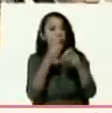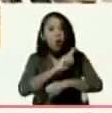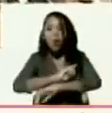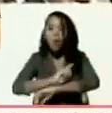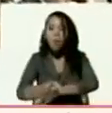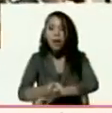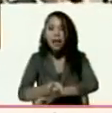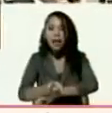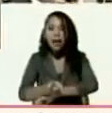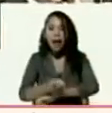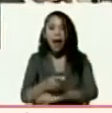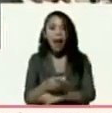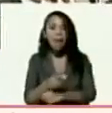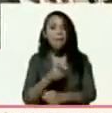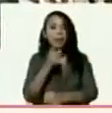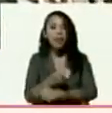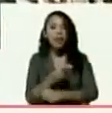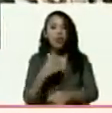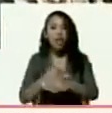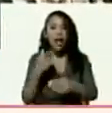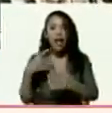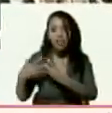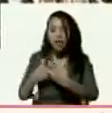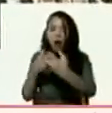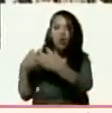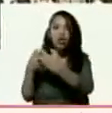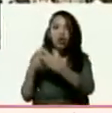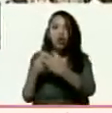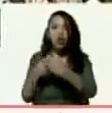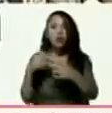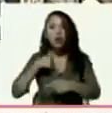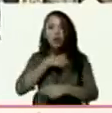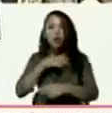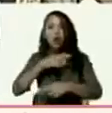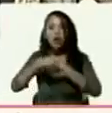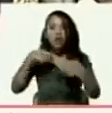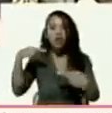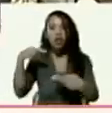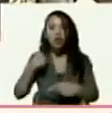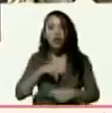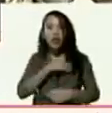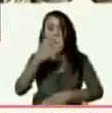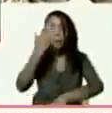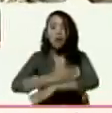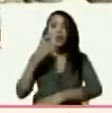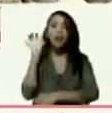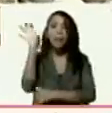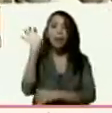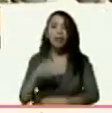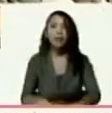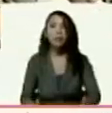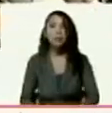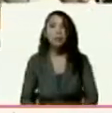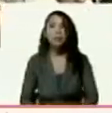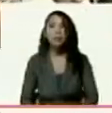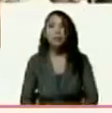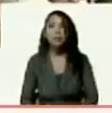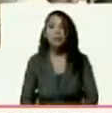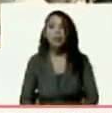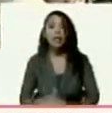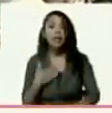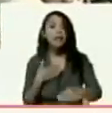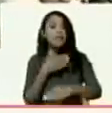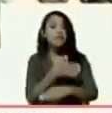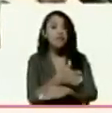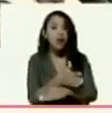dio Estados Unidos. No digamos de los sectores nuestros revolucionarios del bloque de la patria que fueron a cumplir con